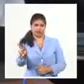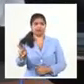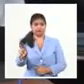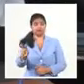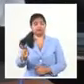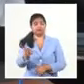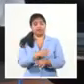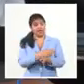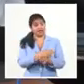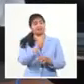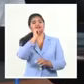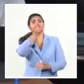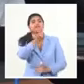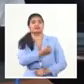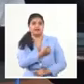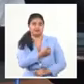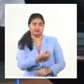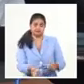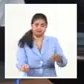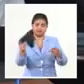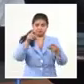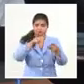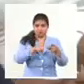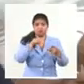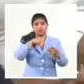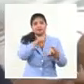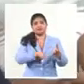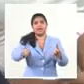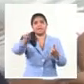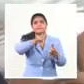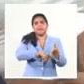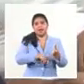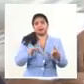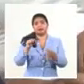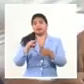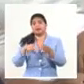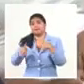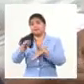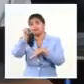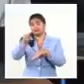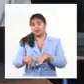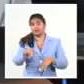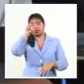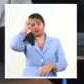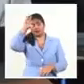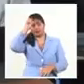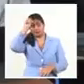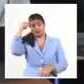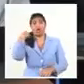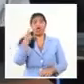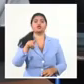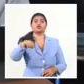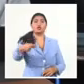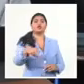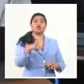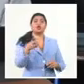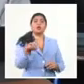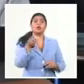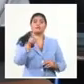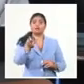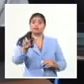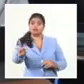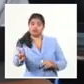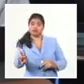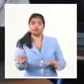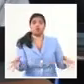segundo objetivo de esa estrategia durante el 2023, desarrollar todo un grupo de